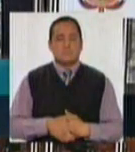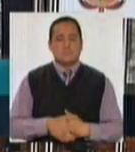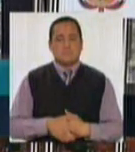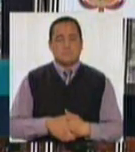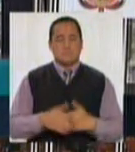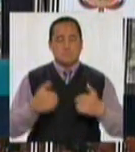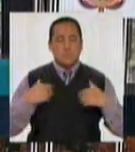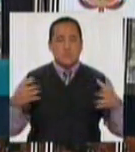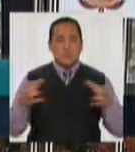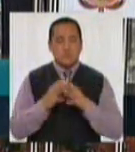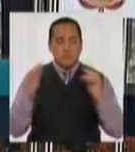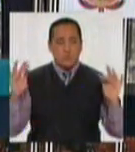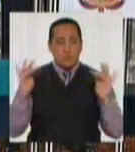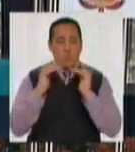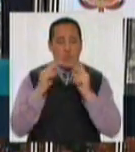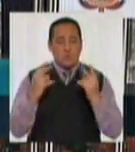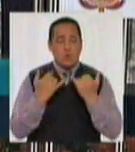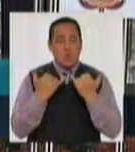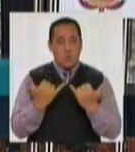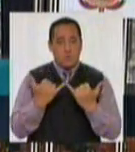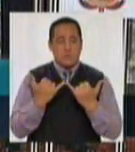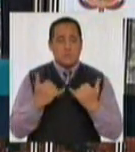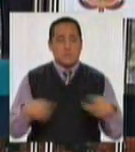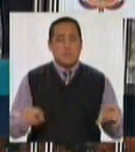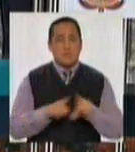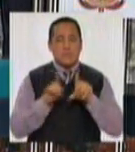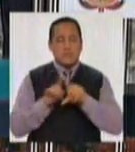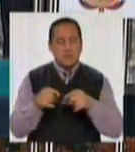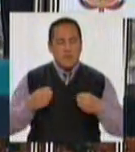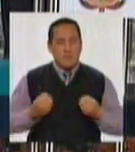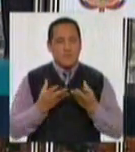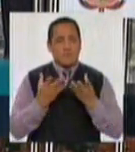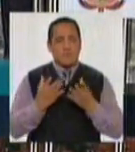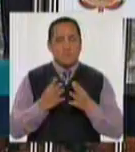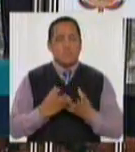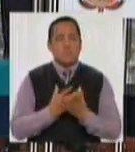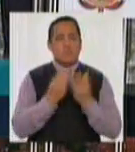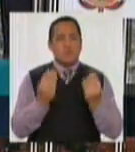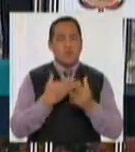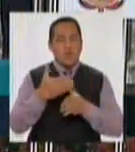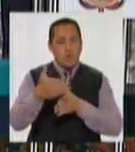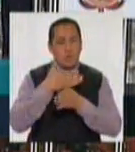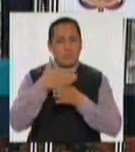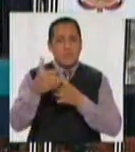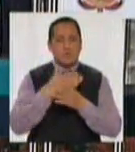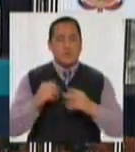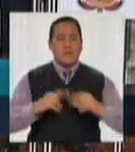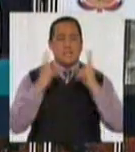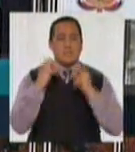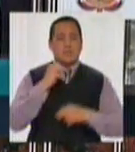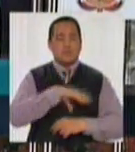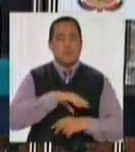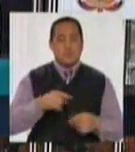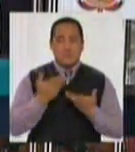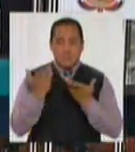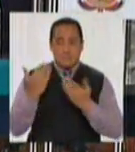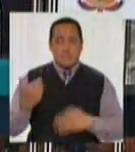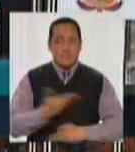En nuestro encuentro de hoy, enfatizamos mucho la cooperación en el área social, ¿verdad,